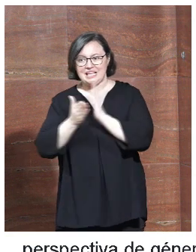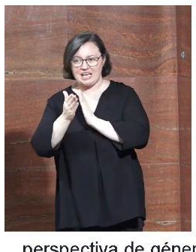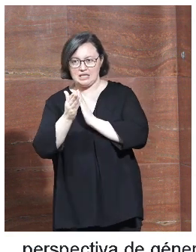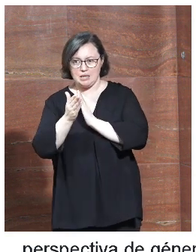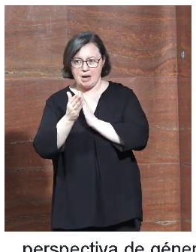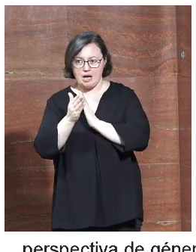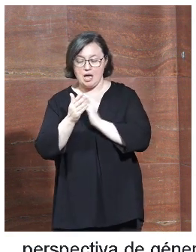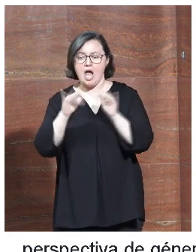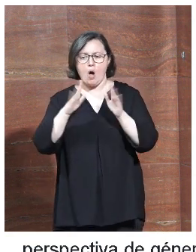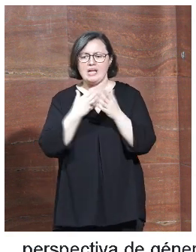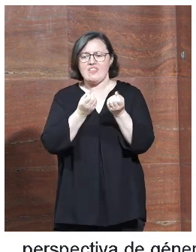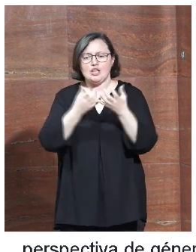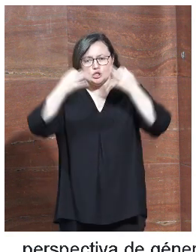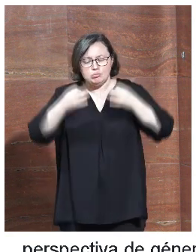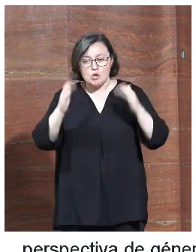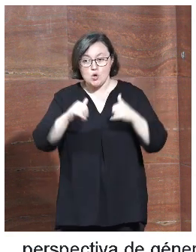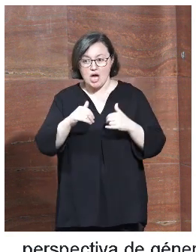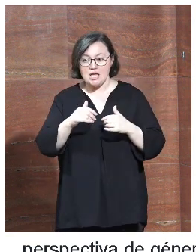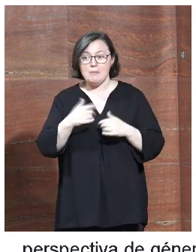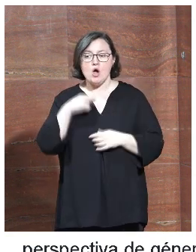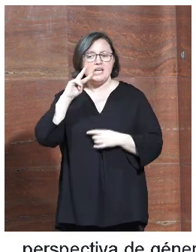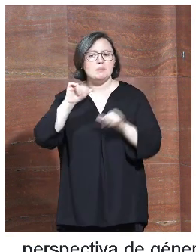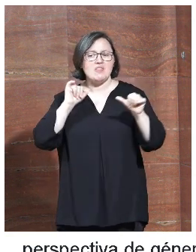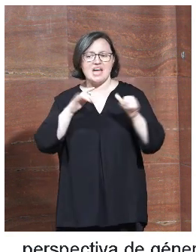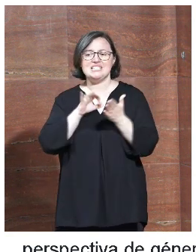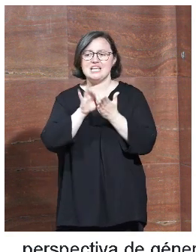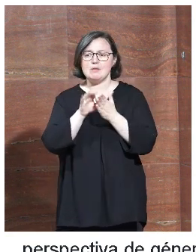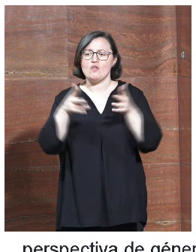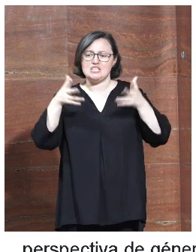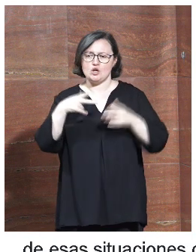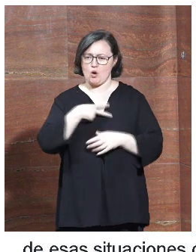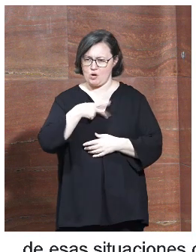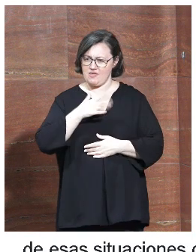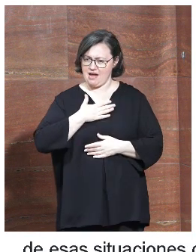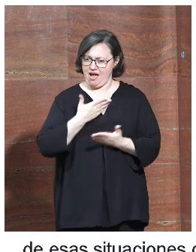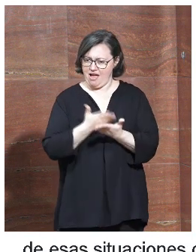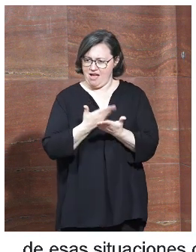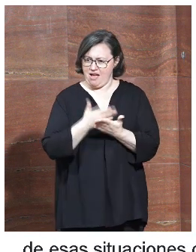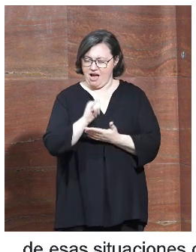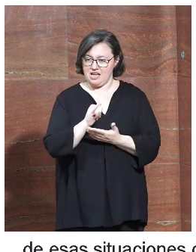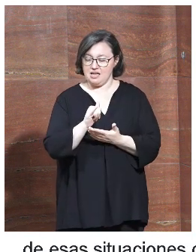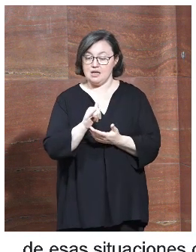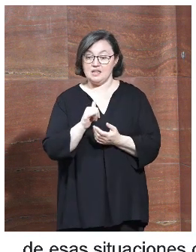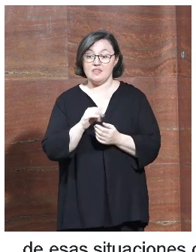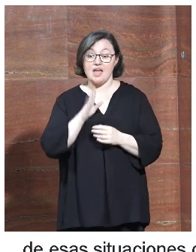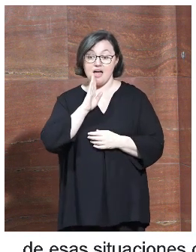alternativa, aunque no tengo datos, sí que tengo la experiencia del servicio de asesoría jurídica, donde del